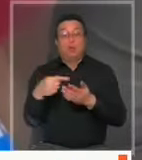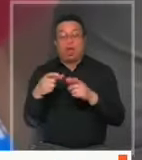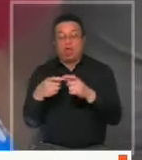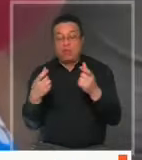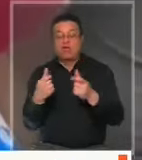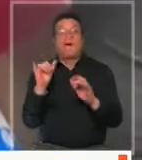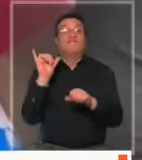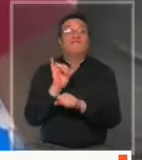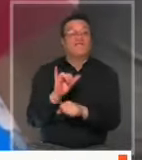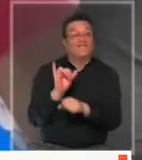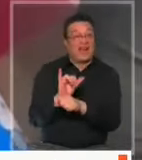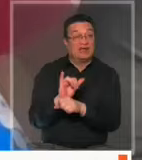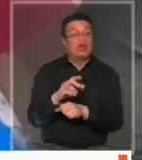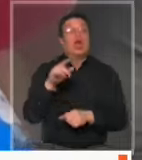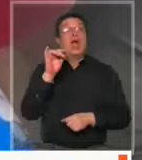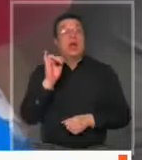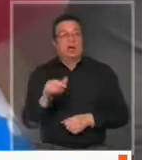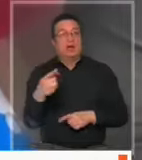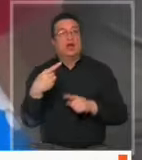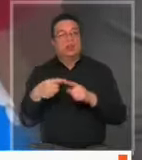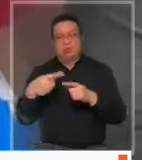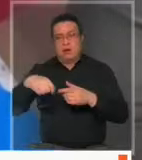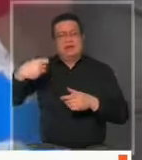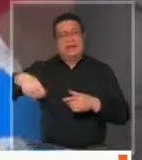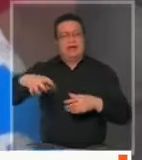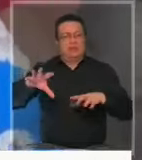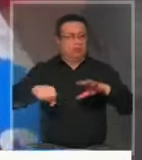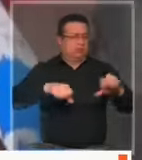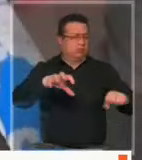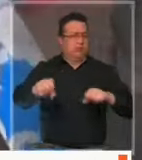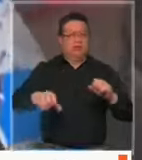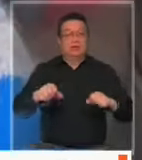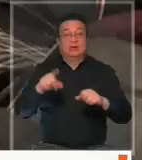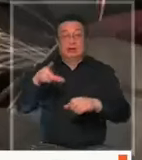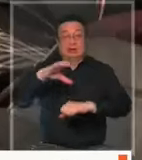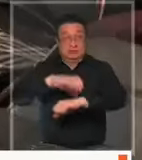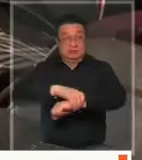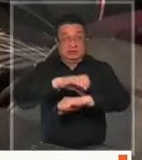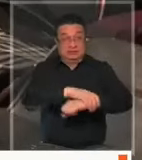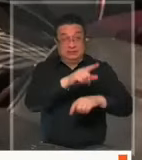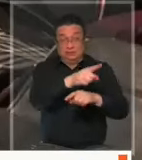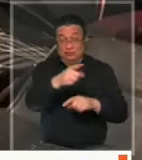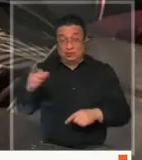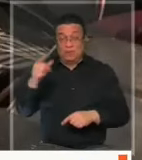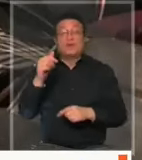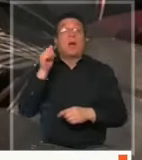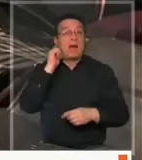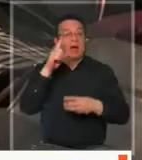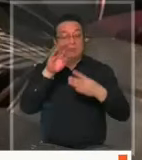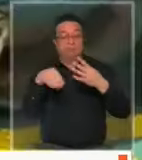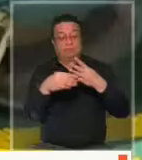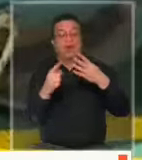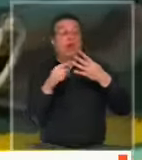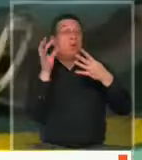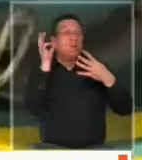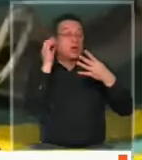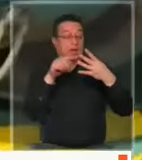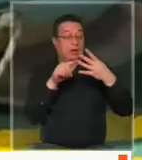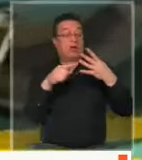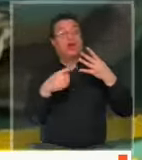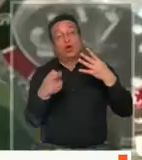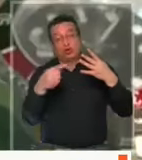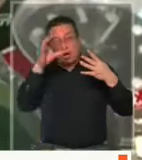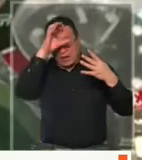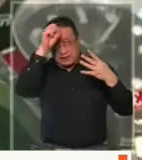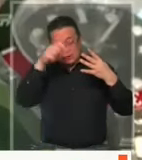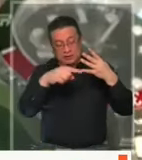falsificados y diferentes especies de alto valor. Por el momento los detenidos, donde además se suman una mujer y un hombre de nacionalidad argentina